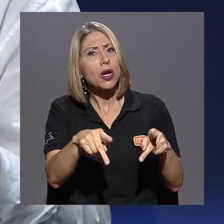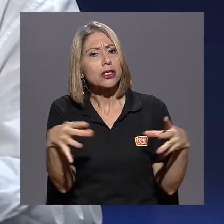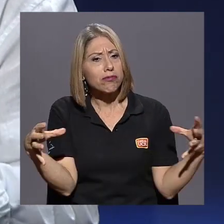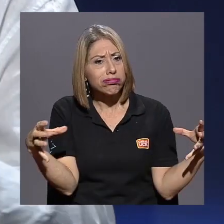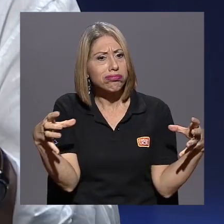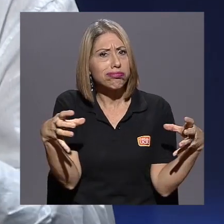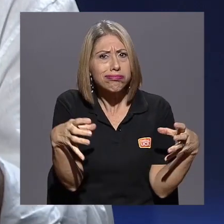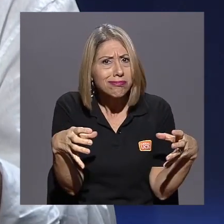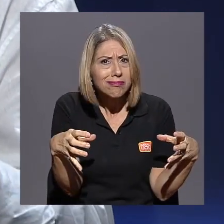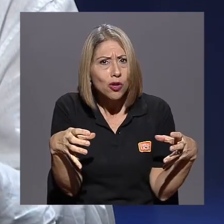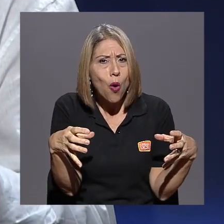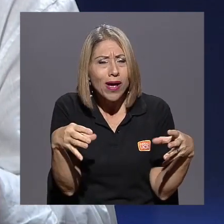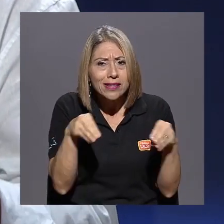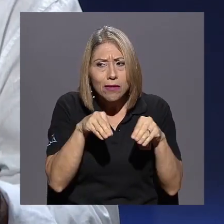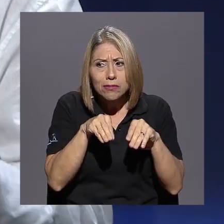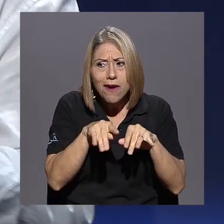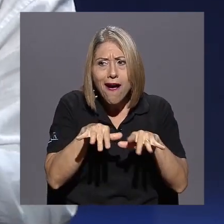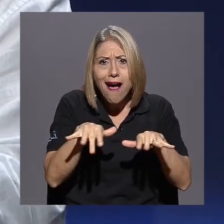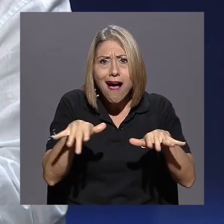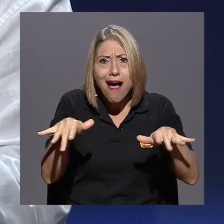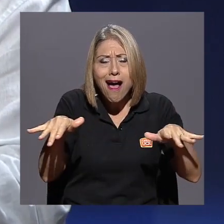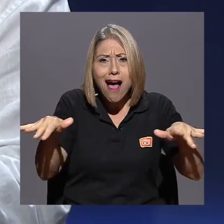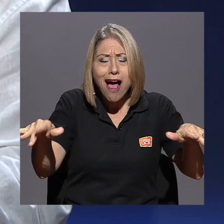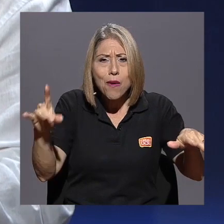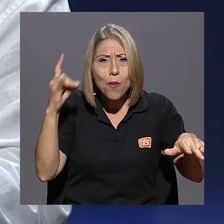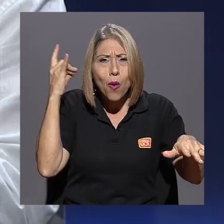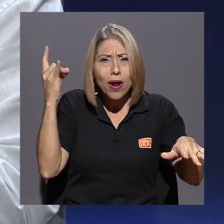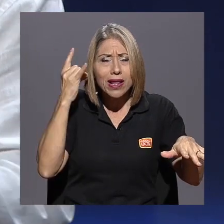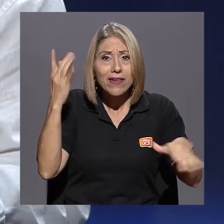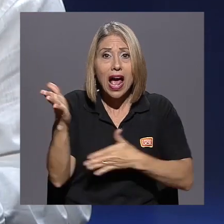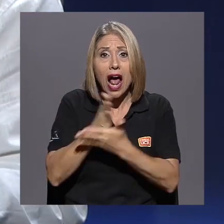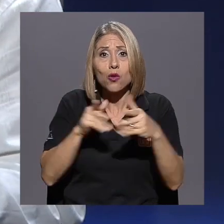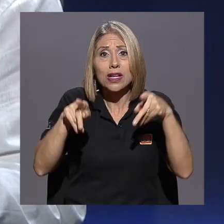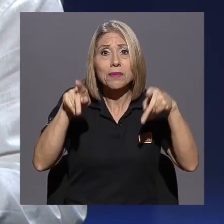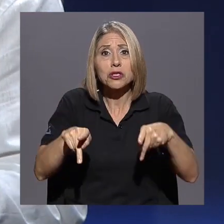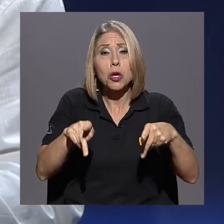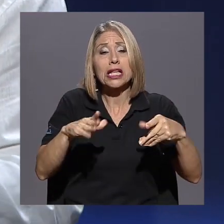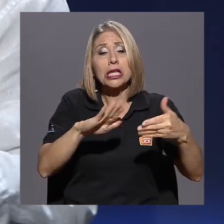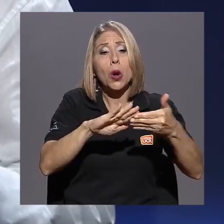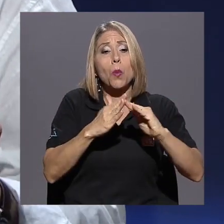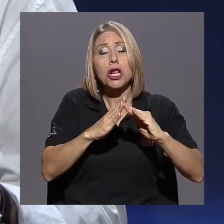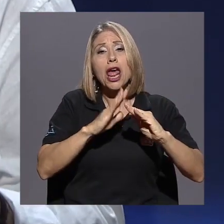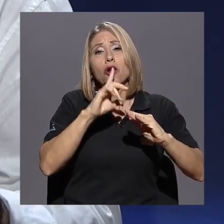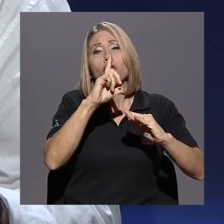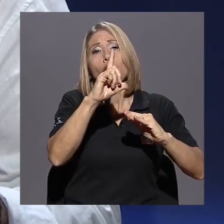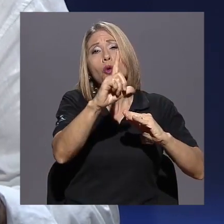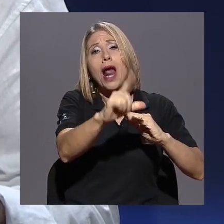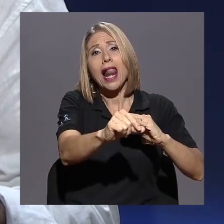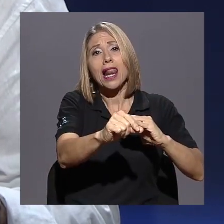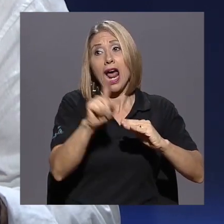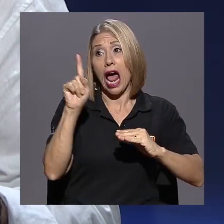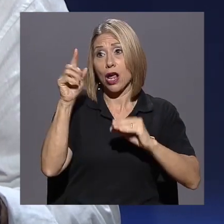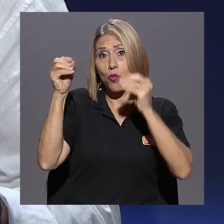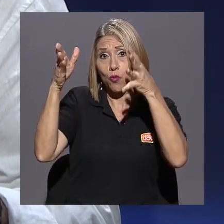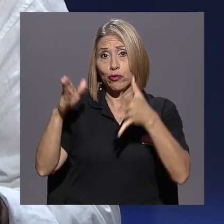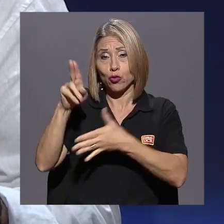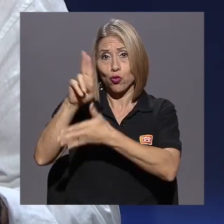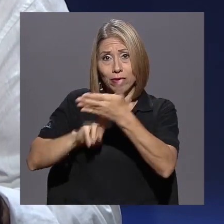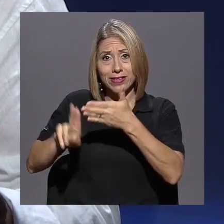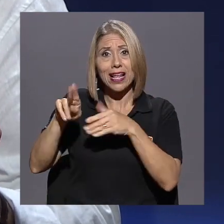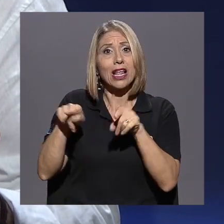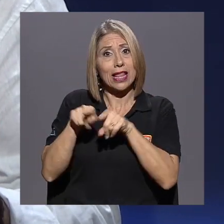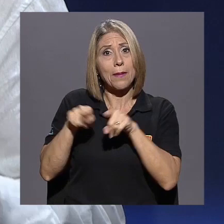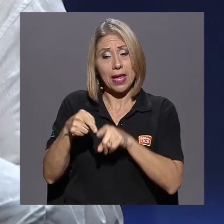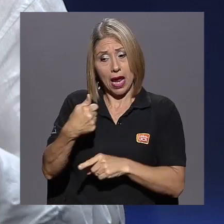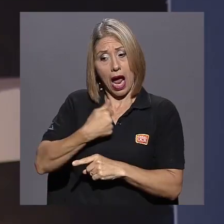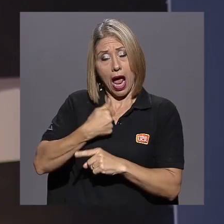grandes partes de ese gigantesco territorio hay personas que viven en una comunidad rural hay un catedrático universitario que también se